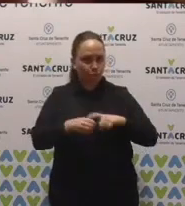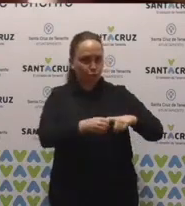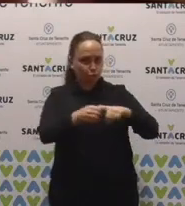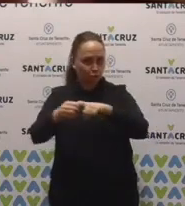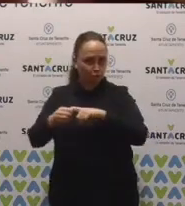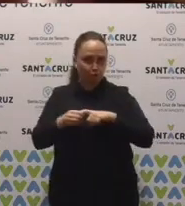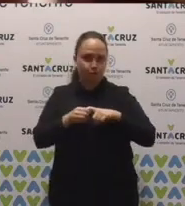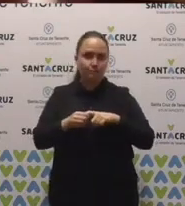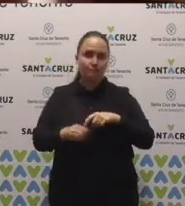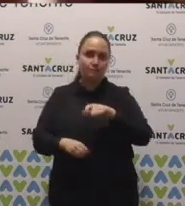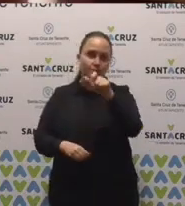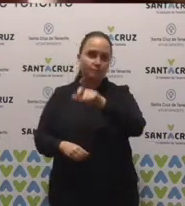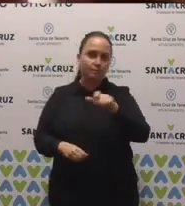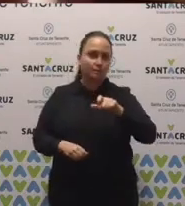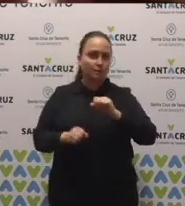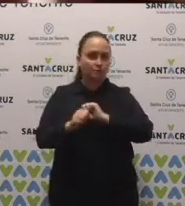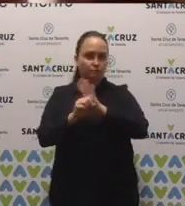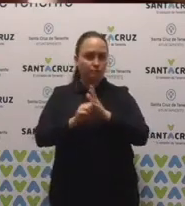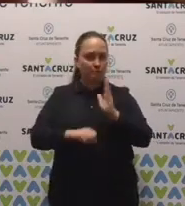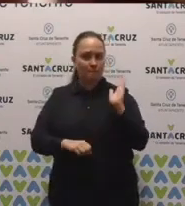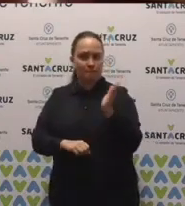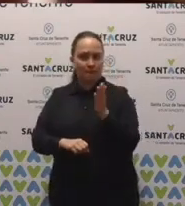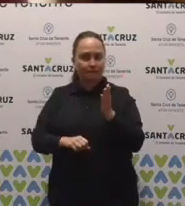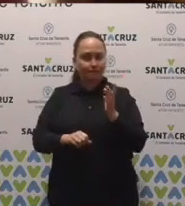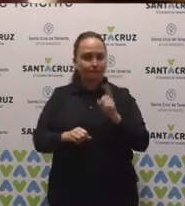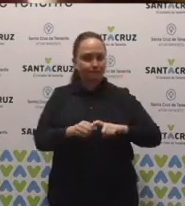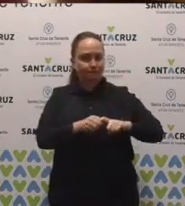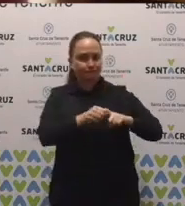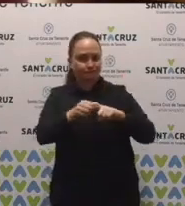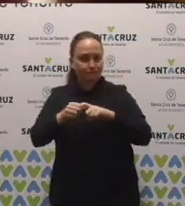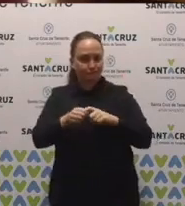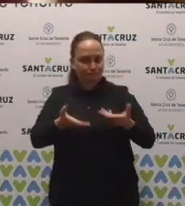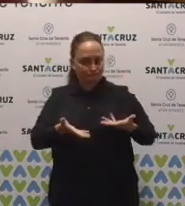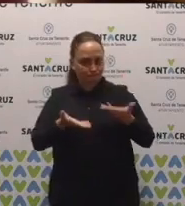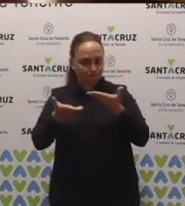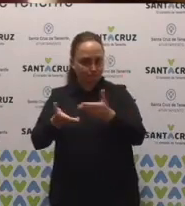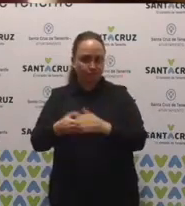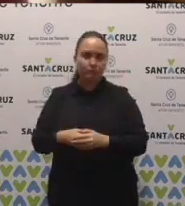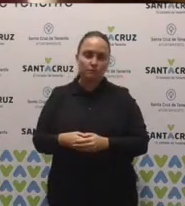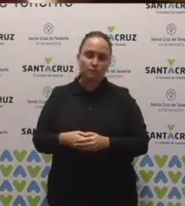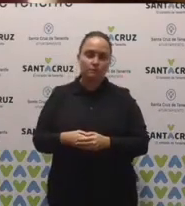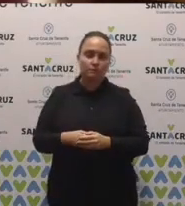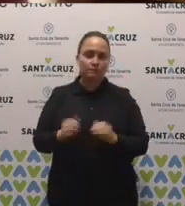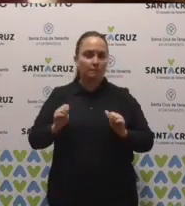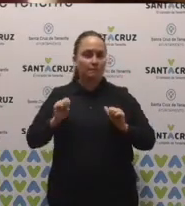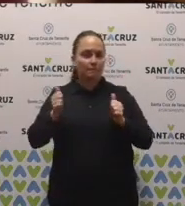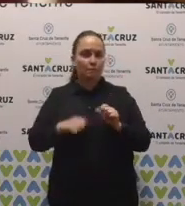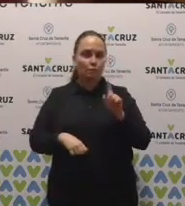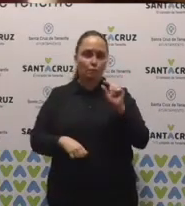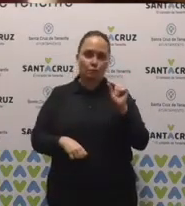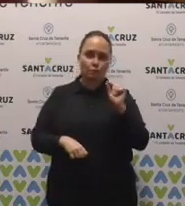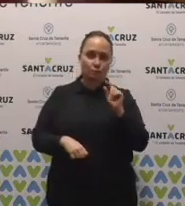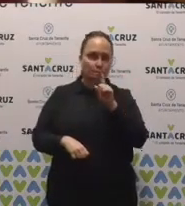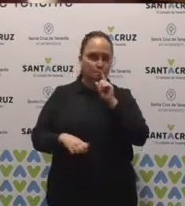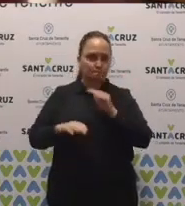de covite y procedemos a guardar un minuto de silencio